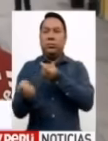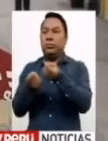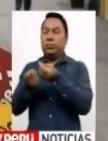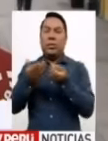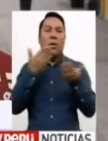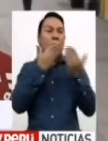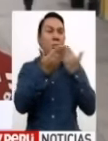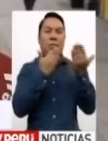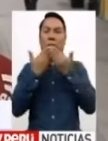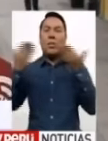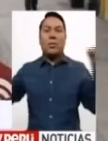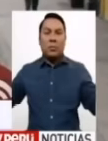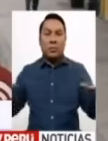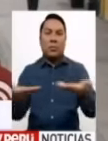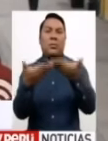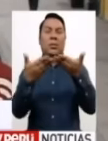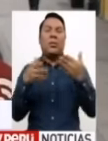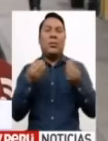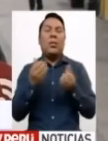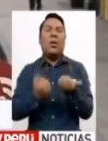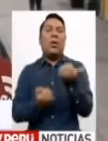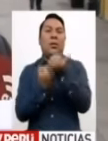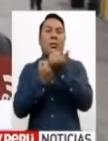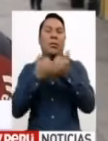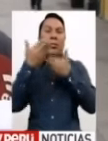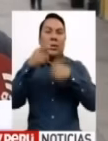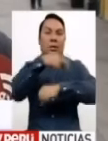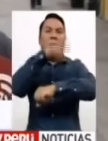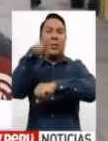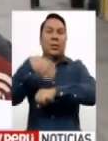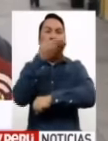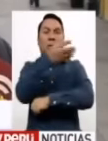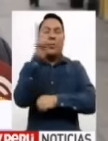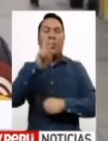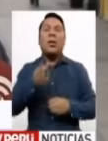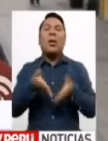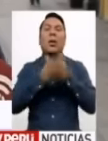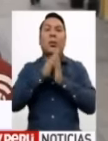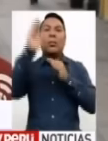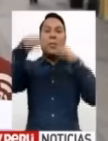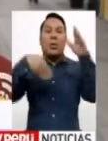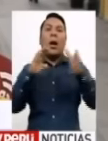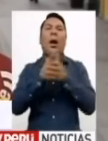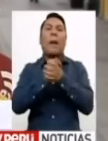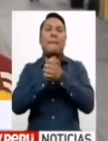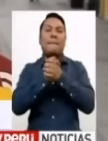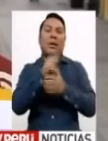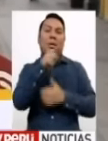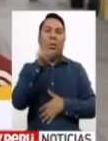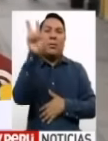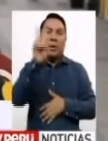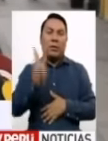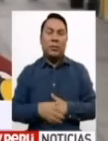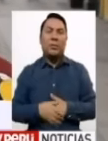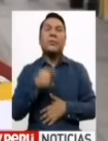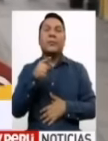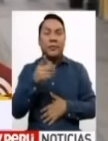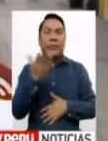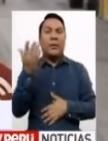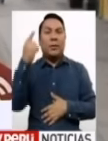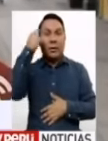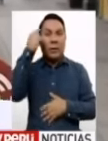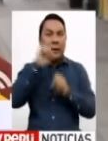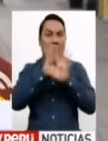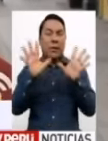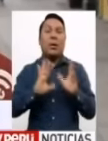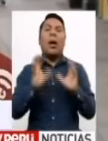vanguardia latinoamericana en la región, que convoque a un grupo de países amigos de Venezuela, ojo, amigos de Venezuela, no de